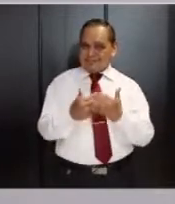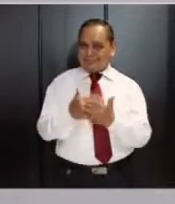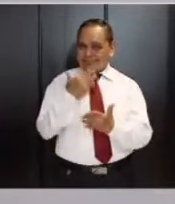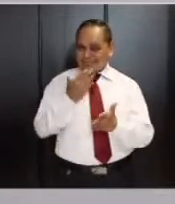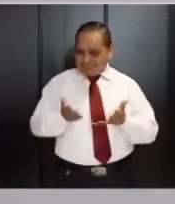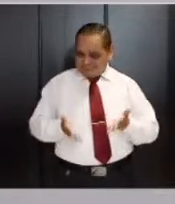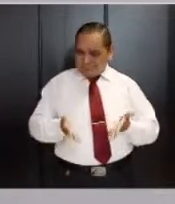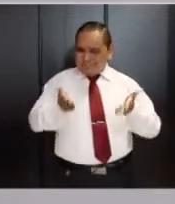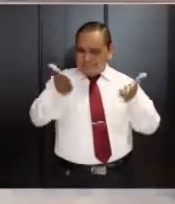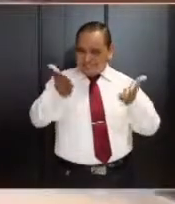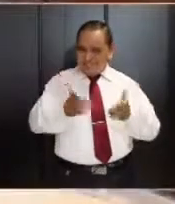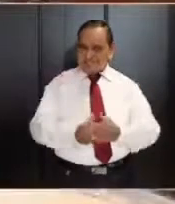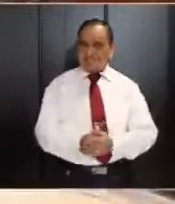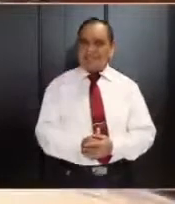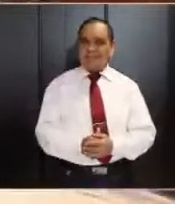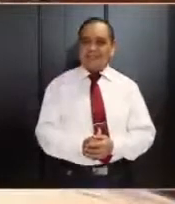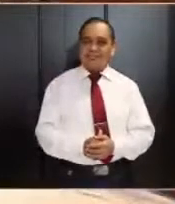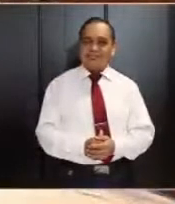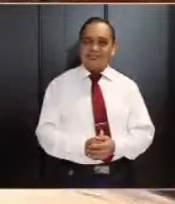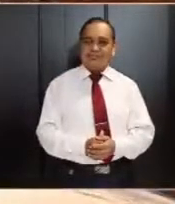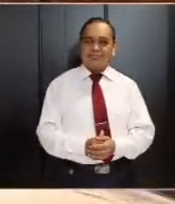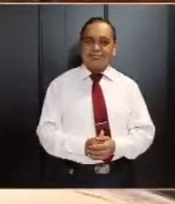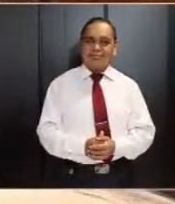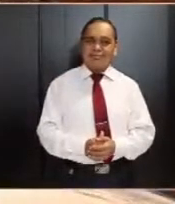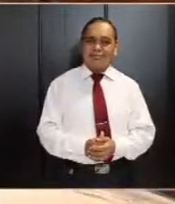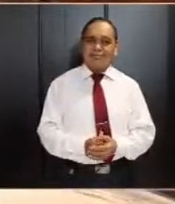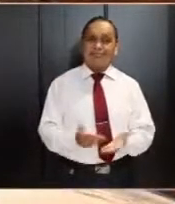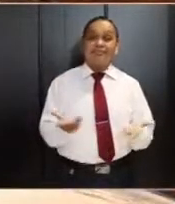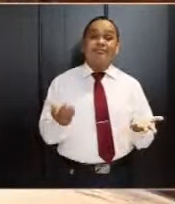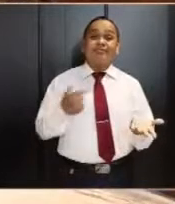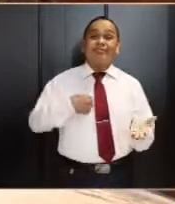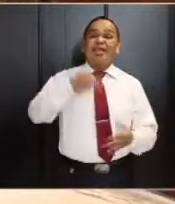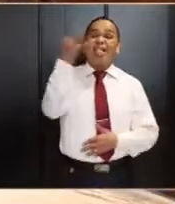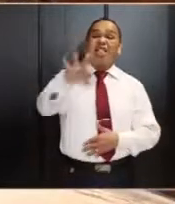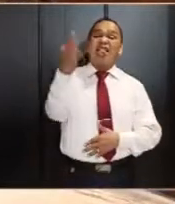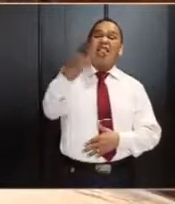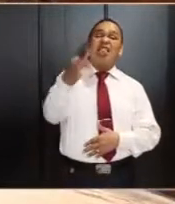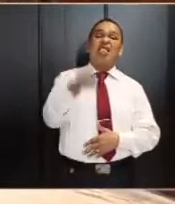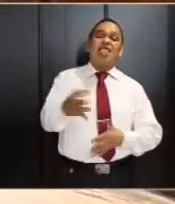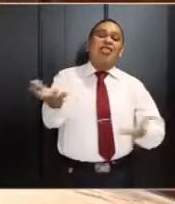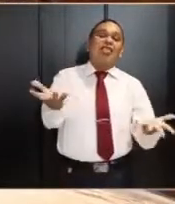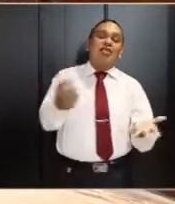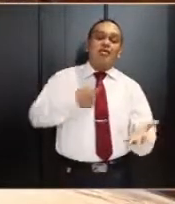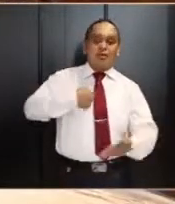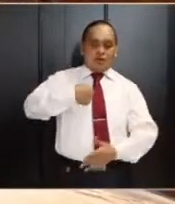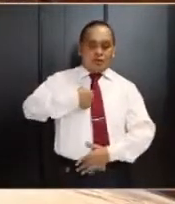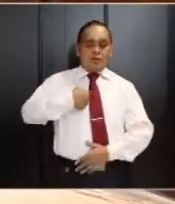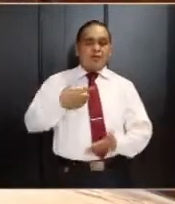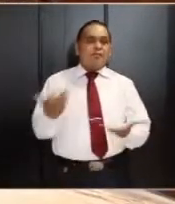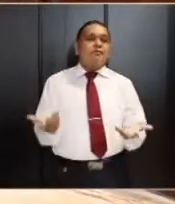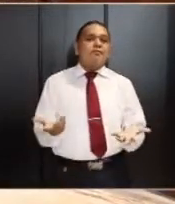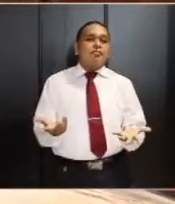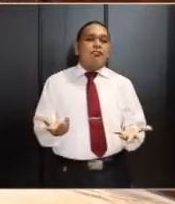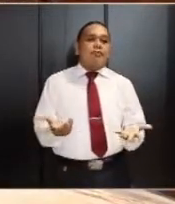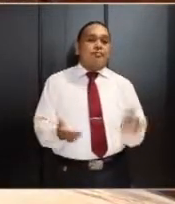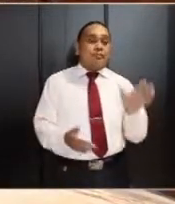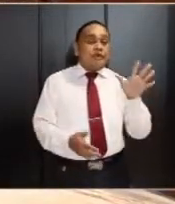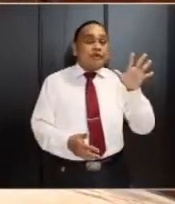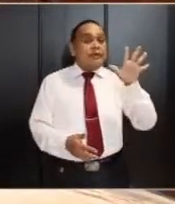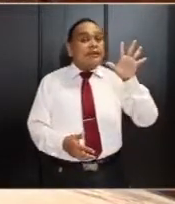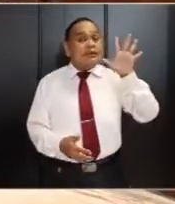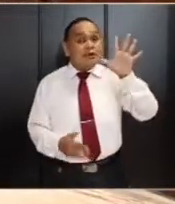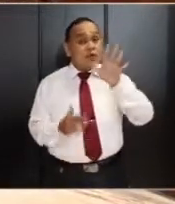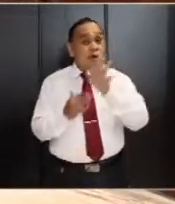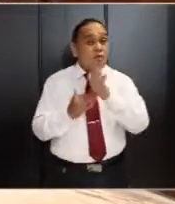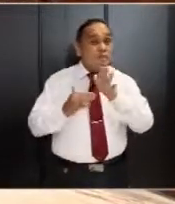avanzando. Y luego dice que yo digo groserías, ¿no? Es el que recibió los 5 millones